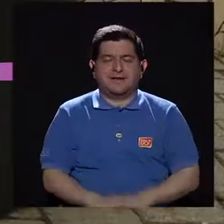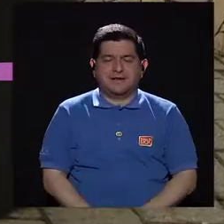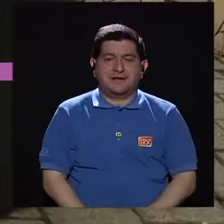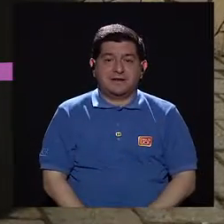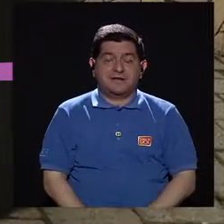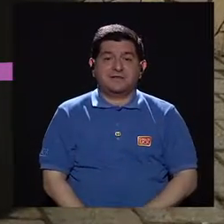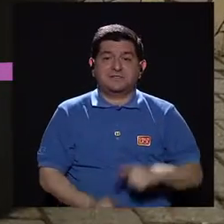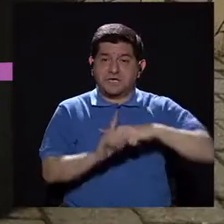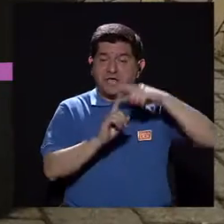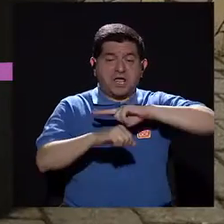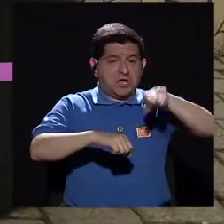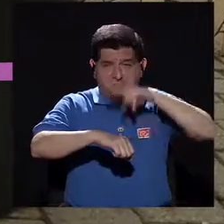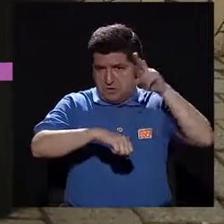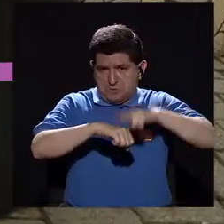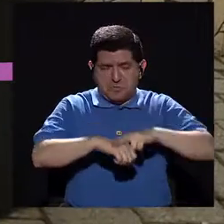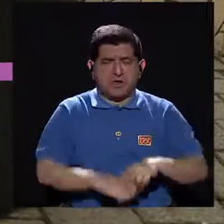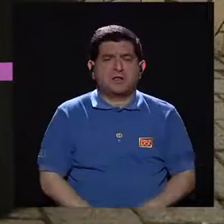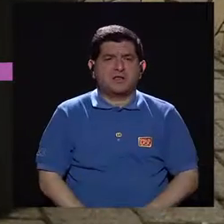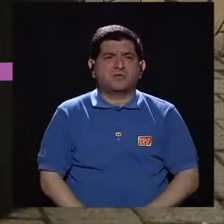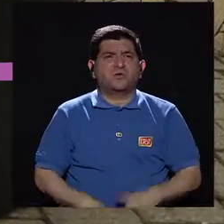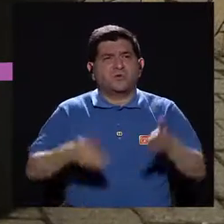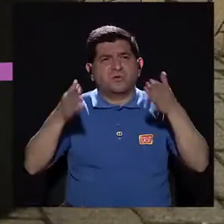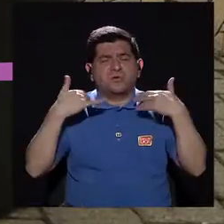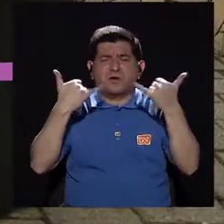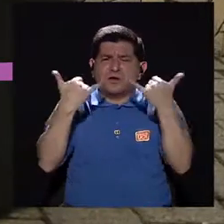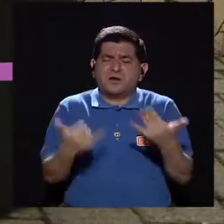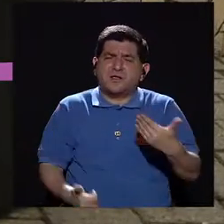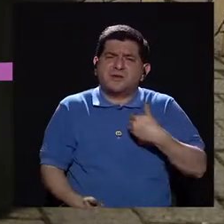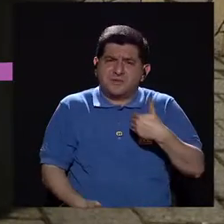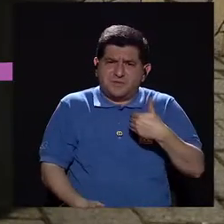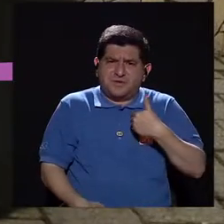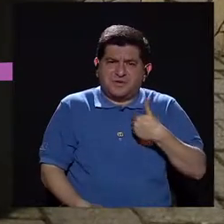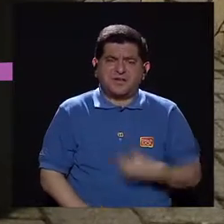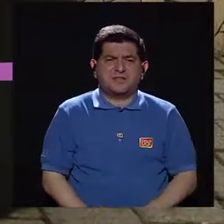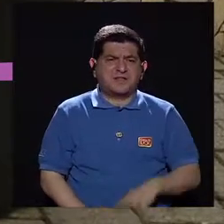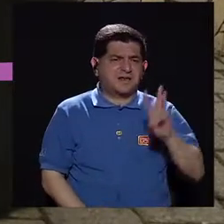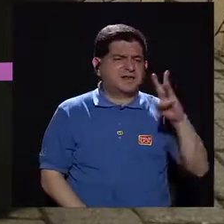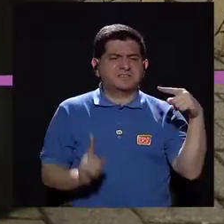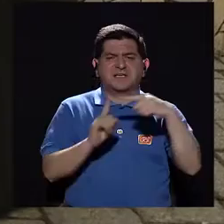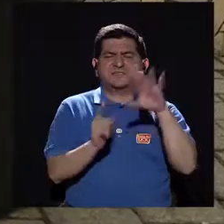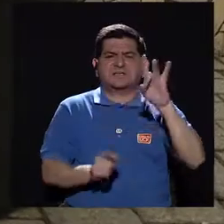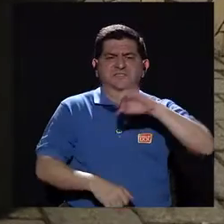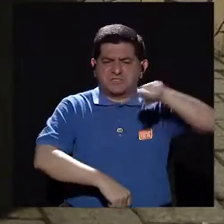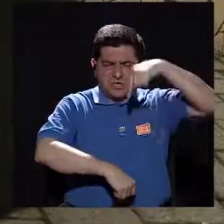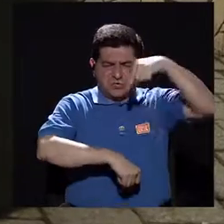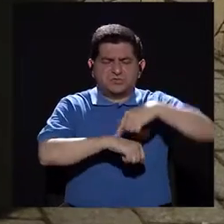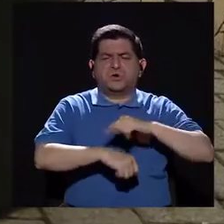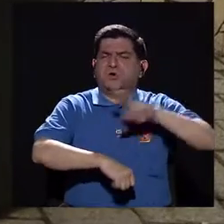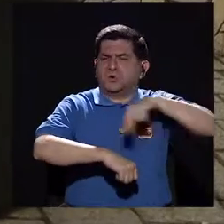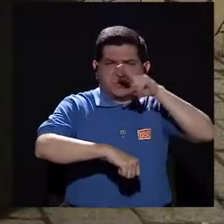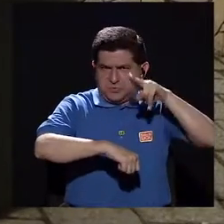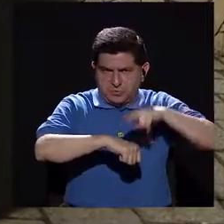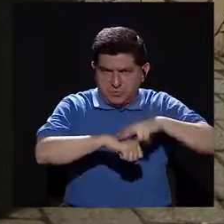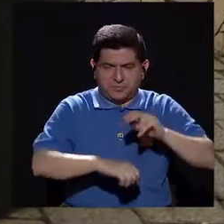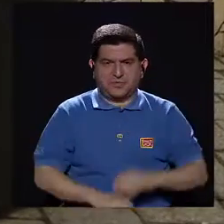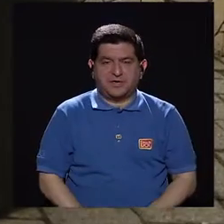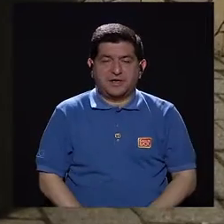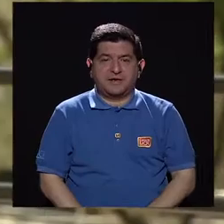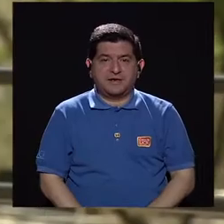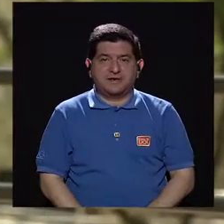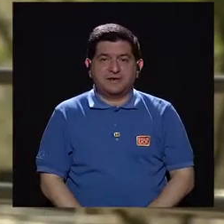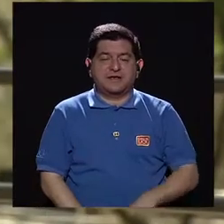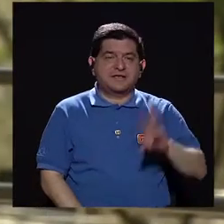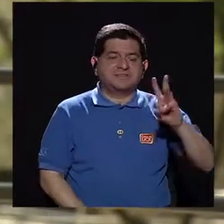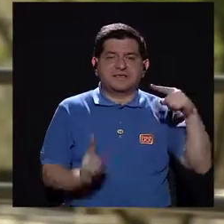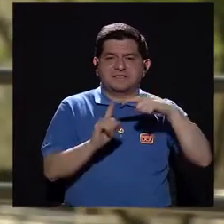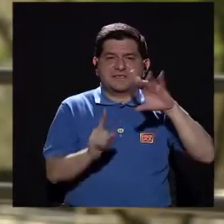materna a temperatura ambiente, lo ideal en función a estos climas que tenemos ahorita en Tacle es de 6 a 8 horas temperatura ambiente.